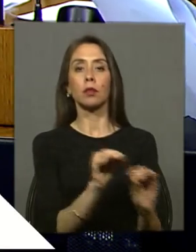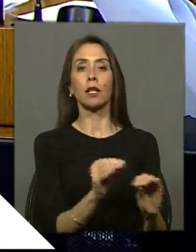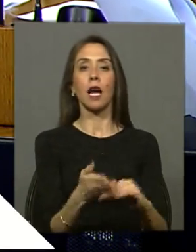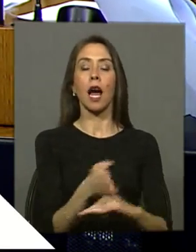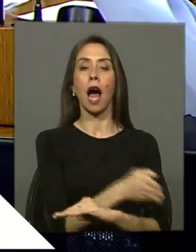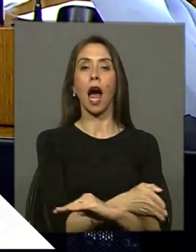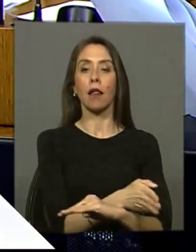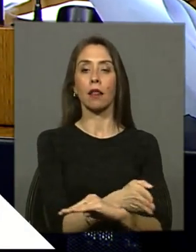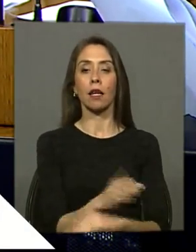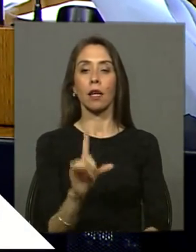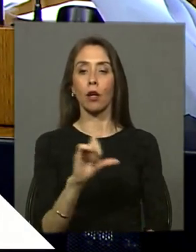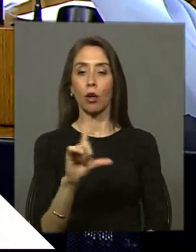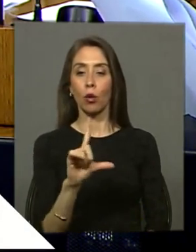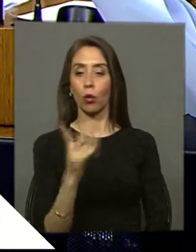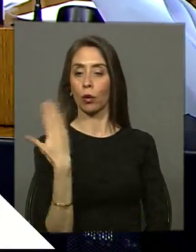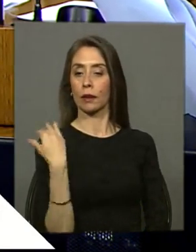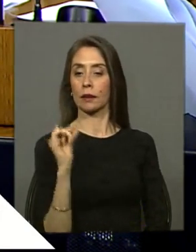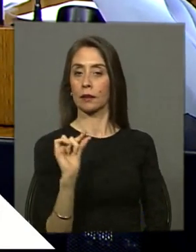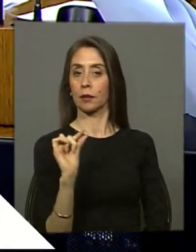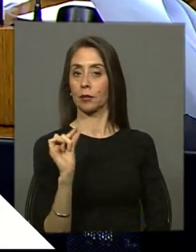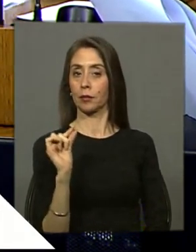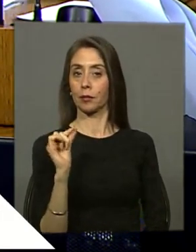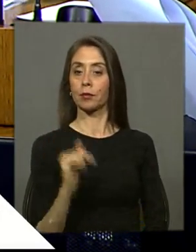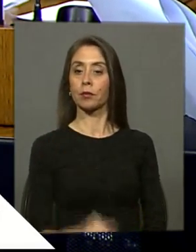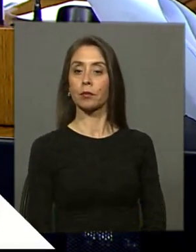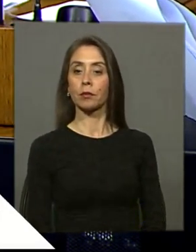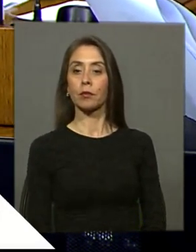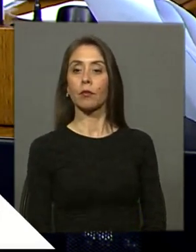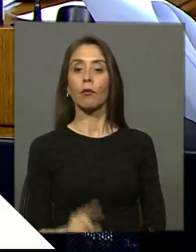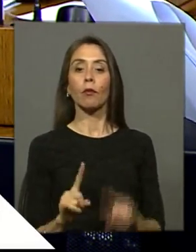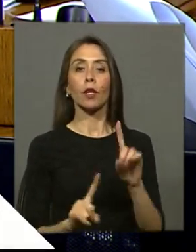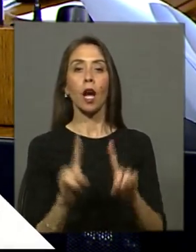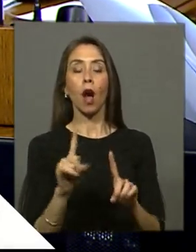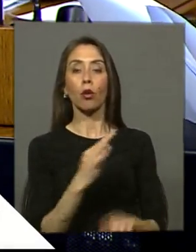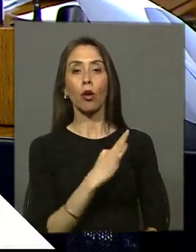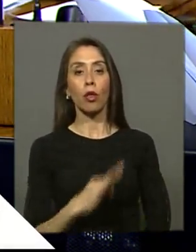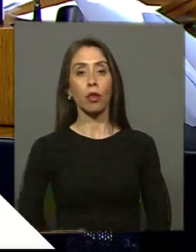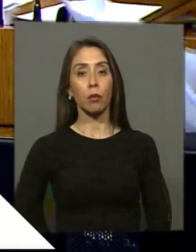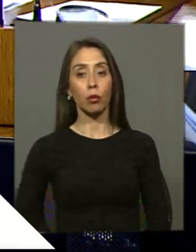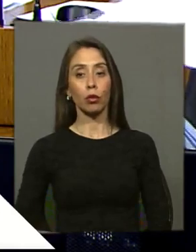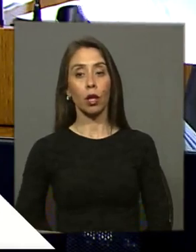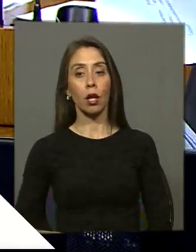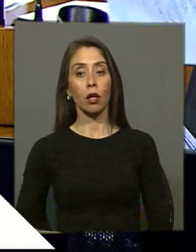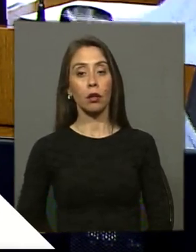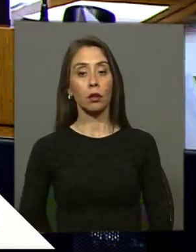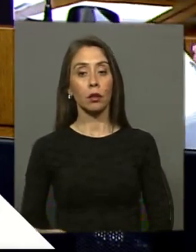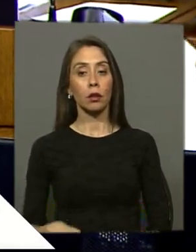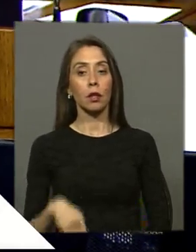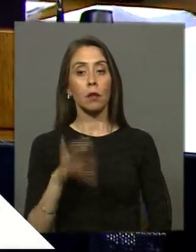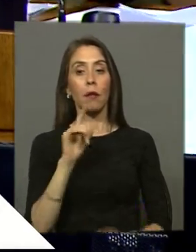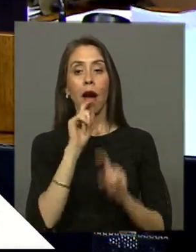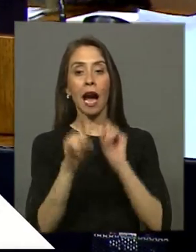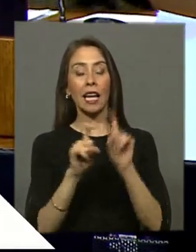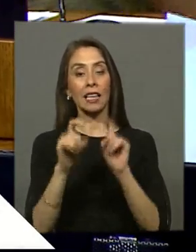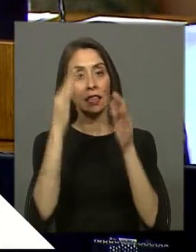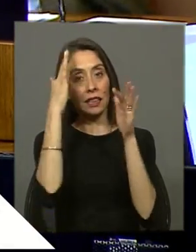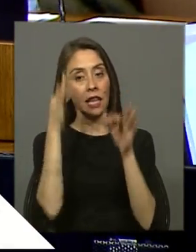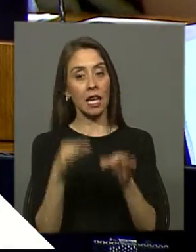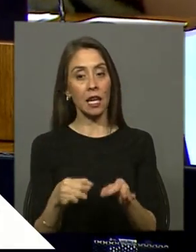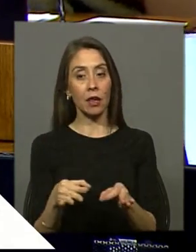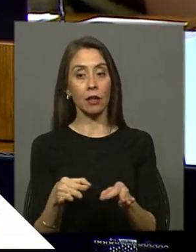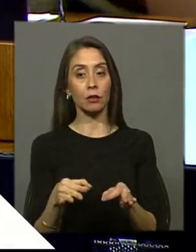anterioridad el día lunes que recién pasó curiosamente algunos de los diputados que han sido más críticos de esa decisión